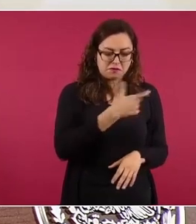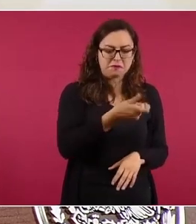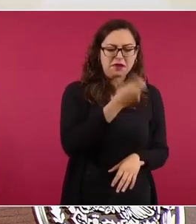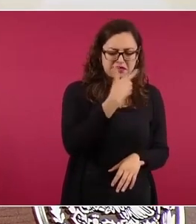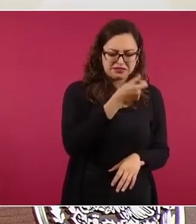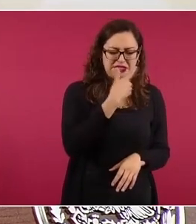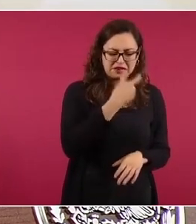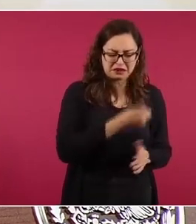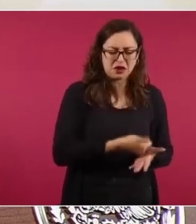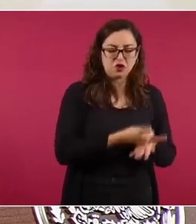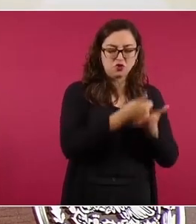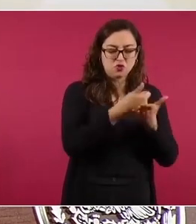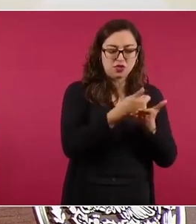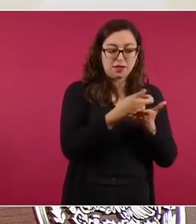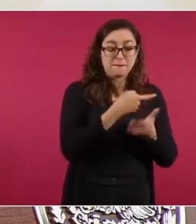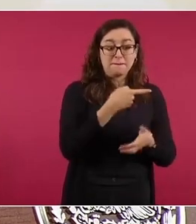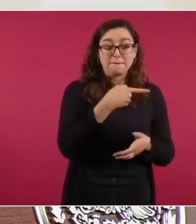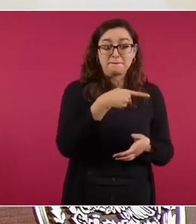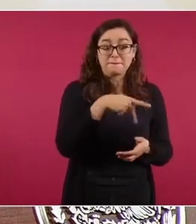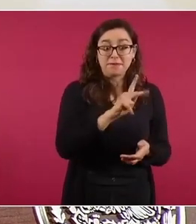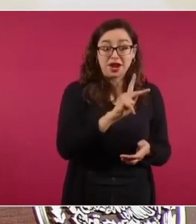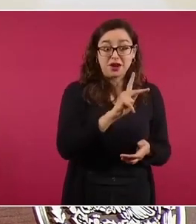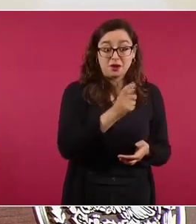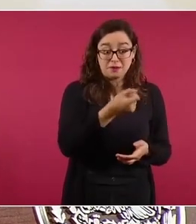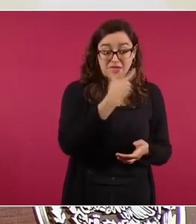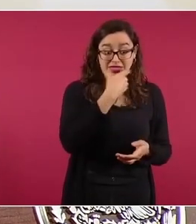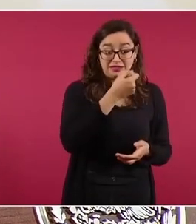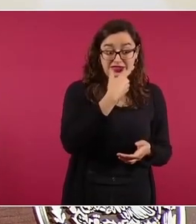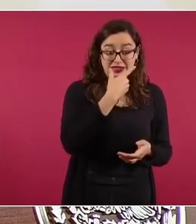infarto, puede afectar